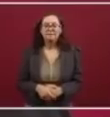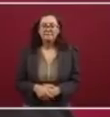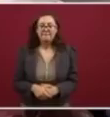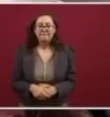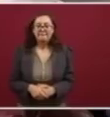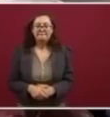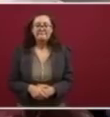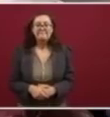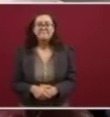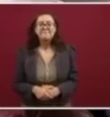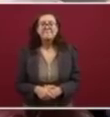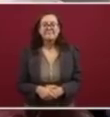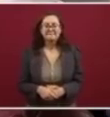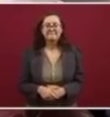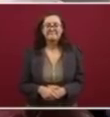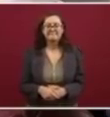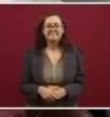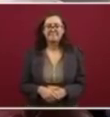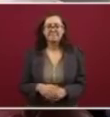cambio,